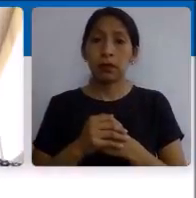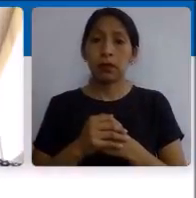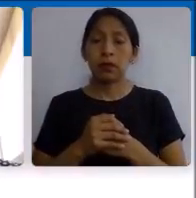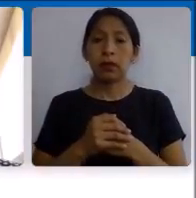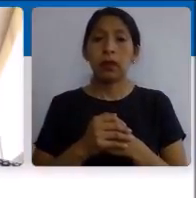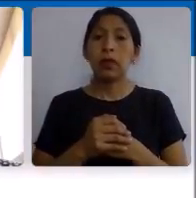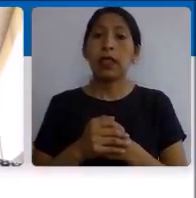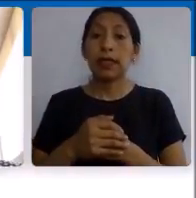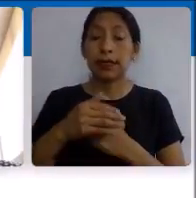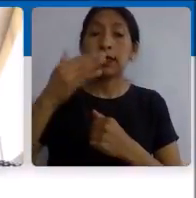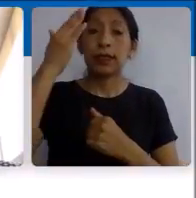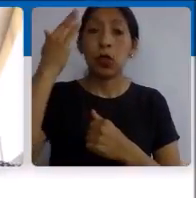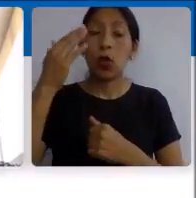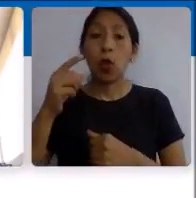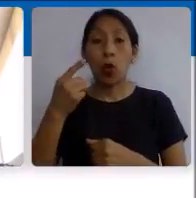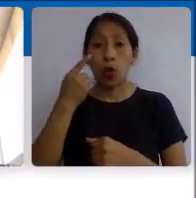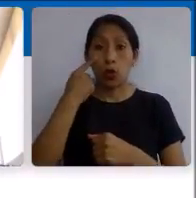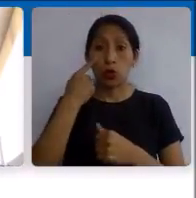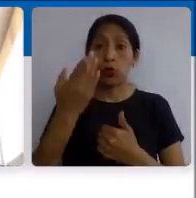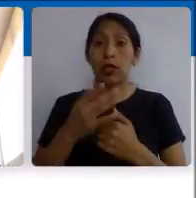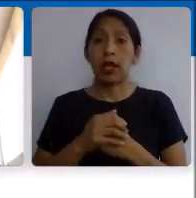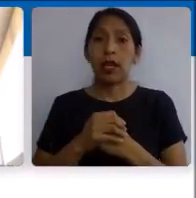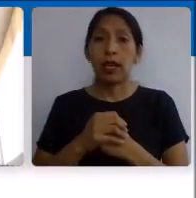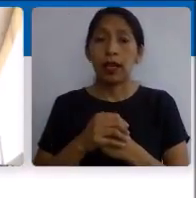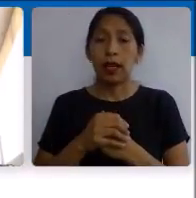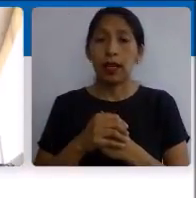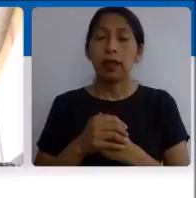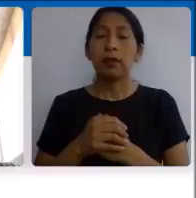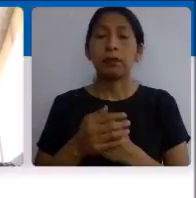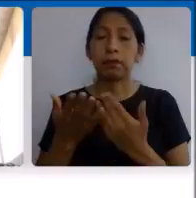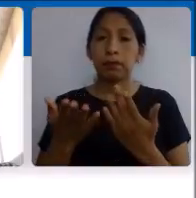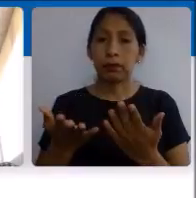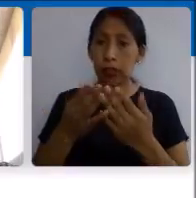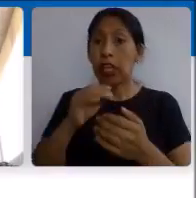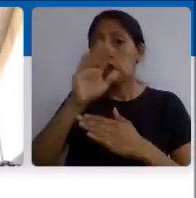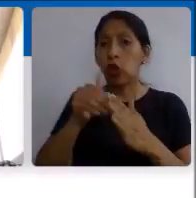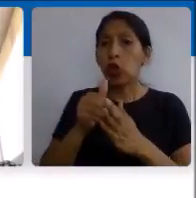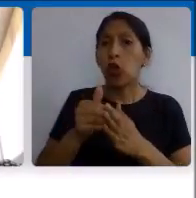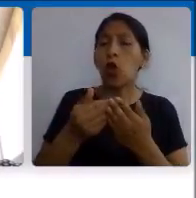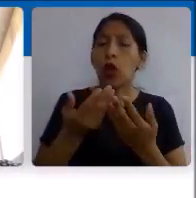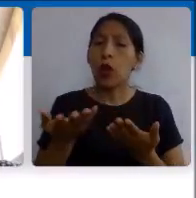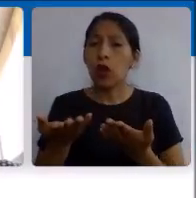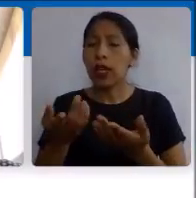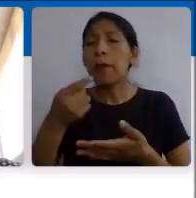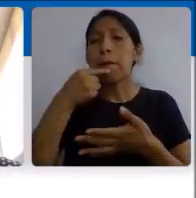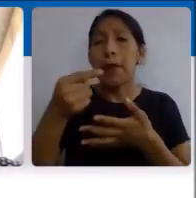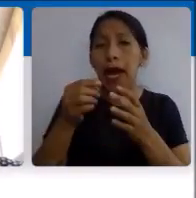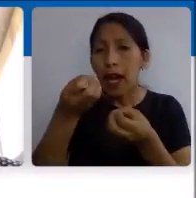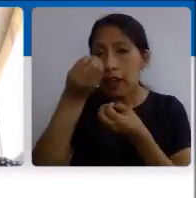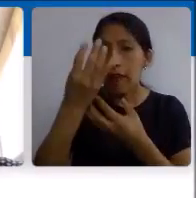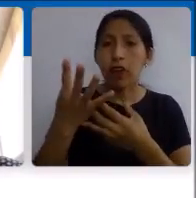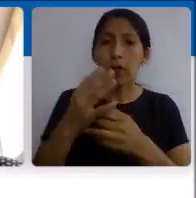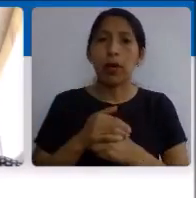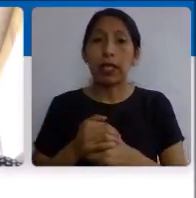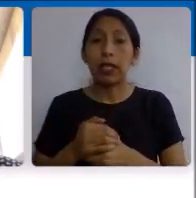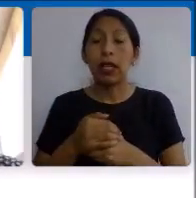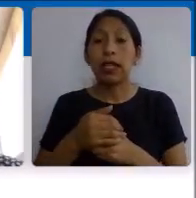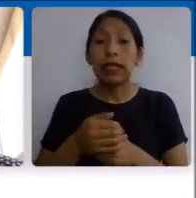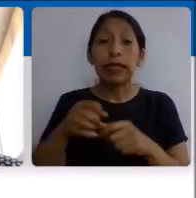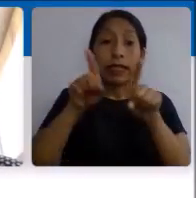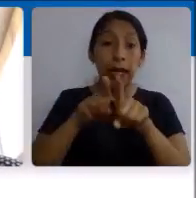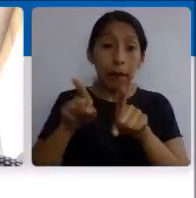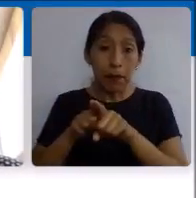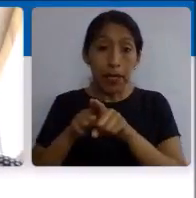bien concientizado, ¿no? Dentro del speech que uno va a dar. Por otro lado, pertenecer a una red o